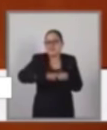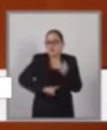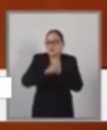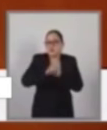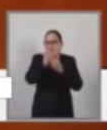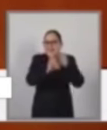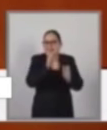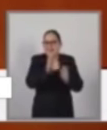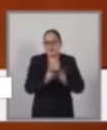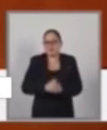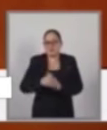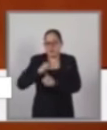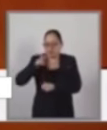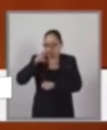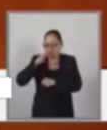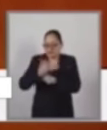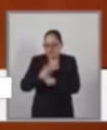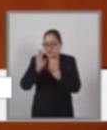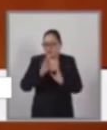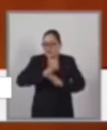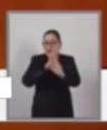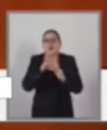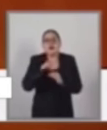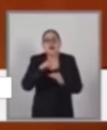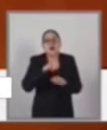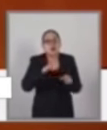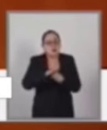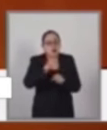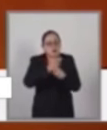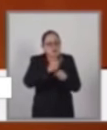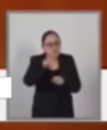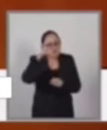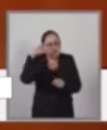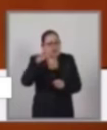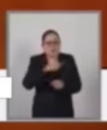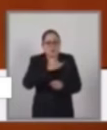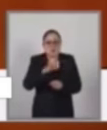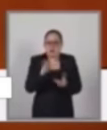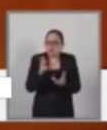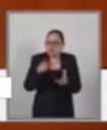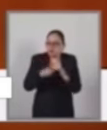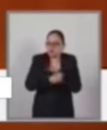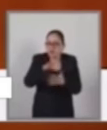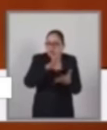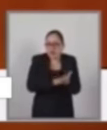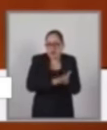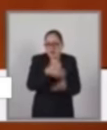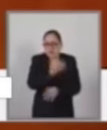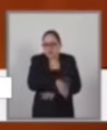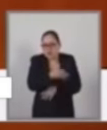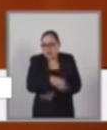los próximos días. Pero hay que empezar esa tarea, Pepe, porque de nada sirve todo lo que el gobierno